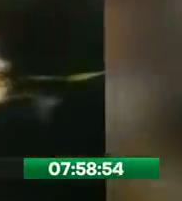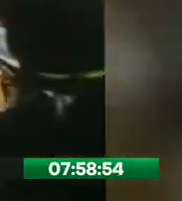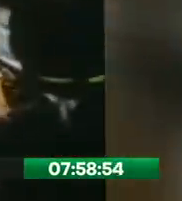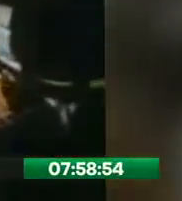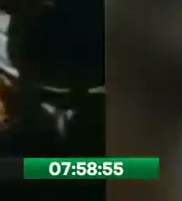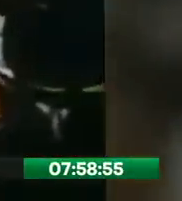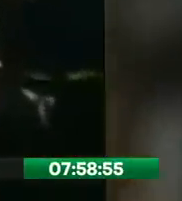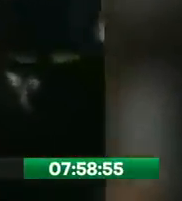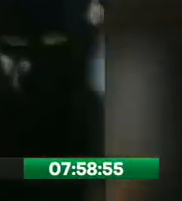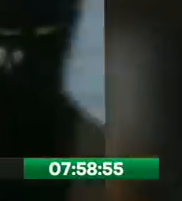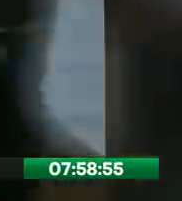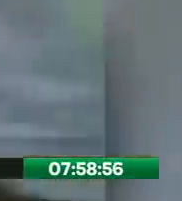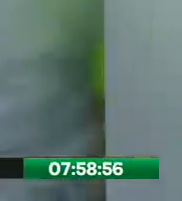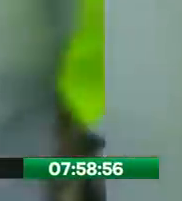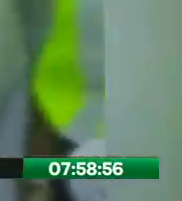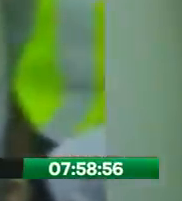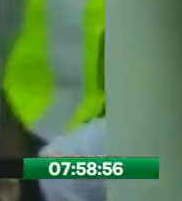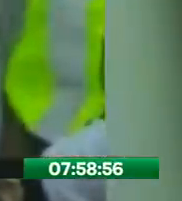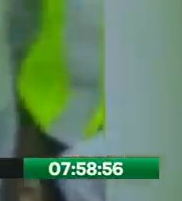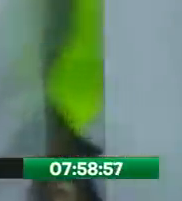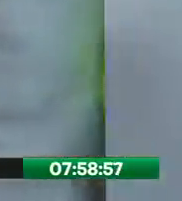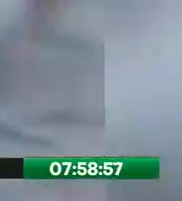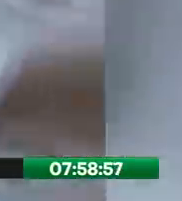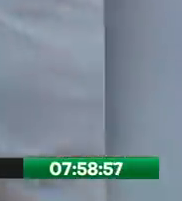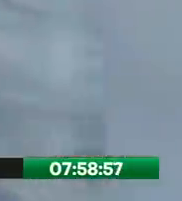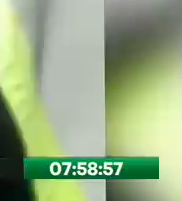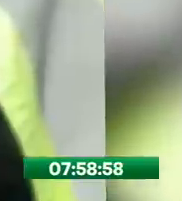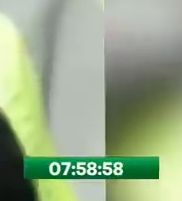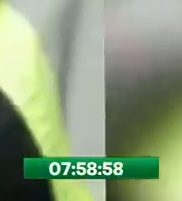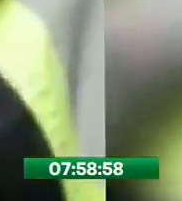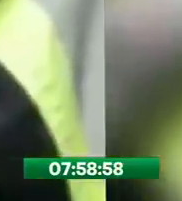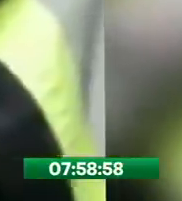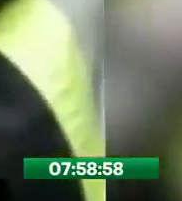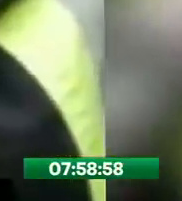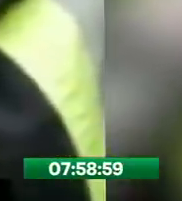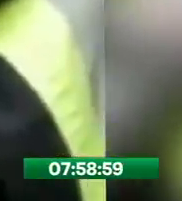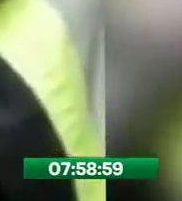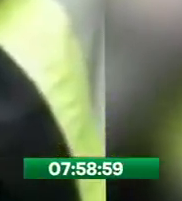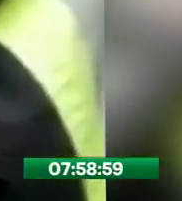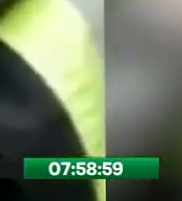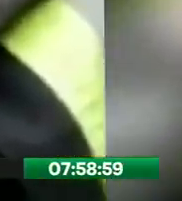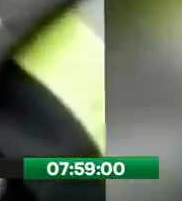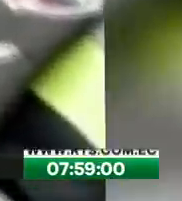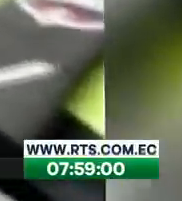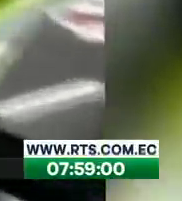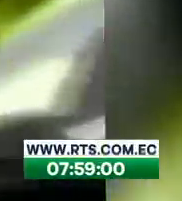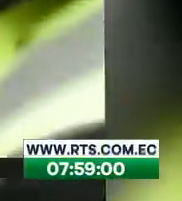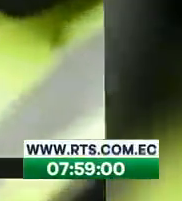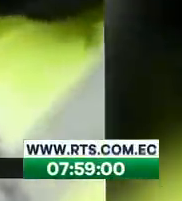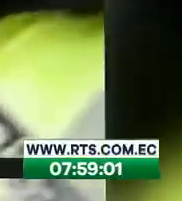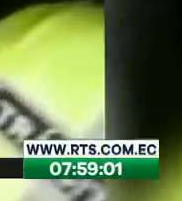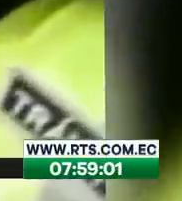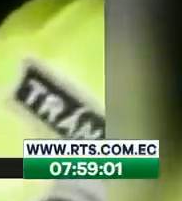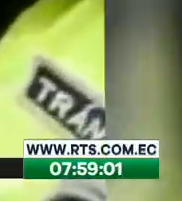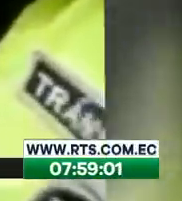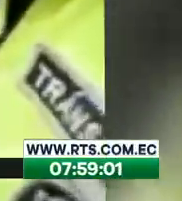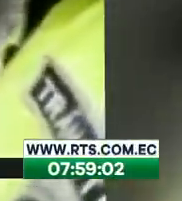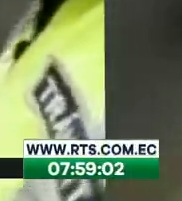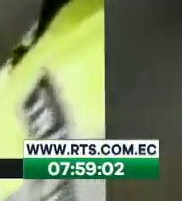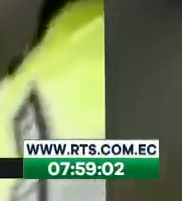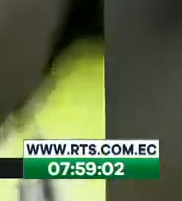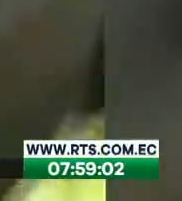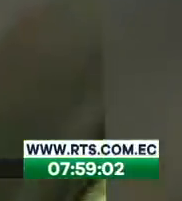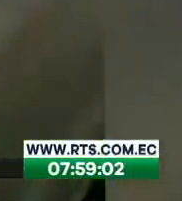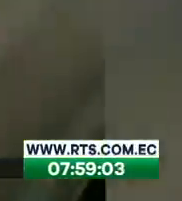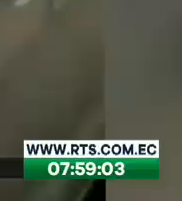fumar. Y un compañero también, alguien que está dentro de la camioneta donde estaba, también se puso de una manera malcriada, de una